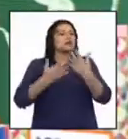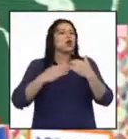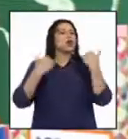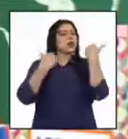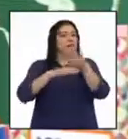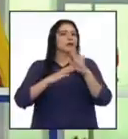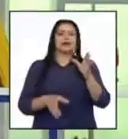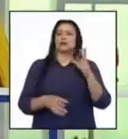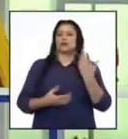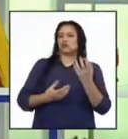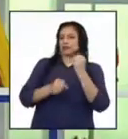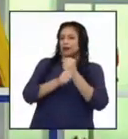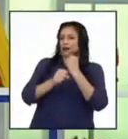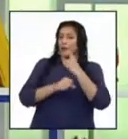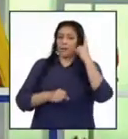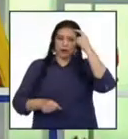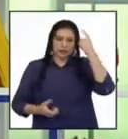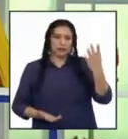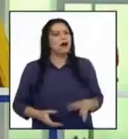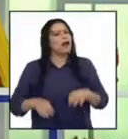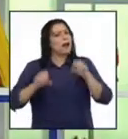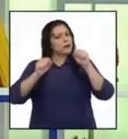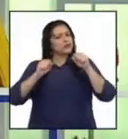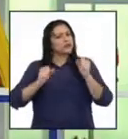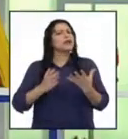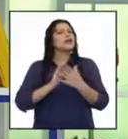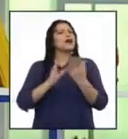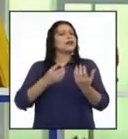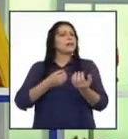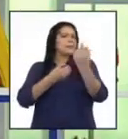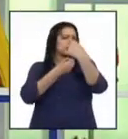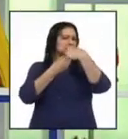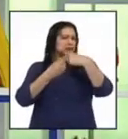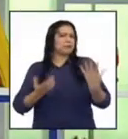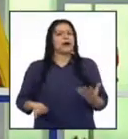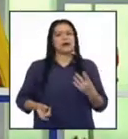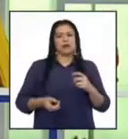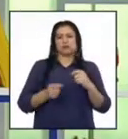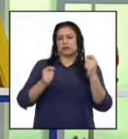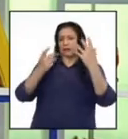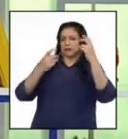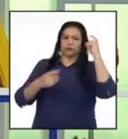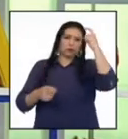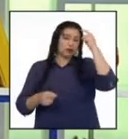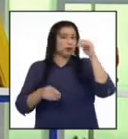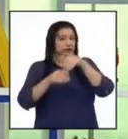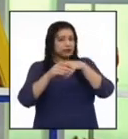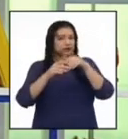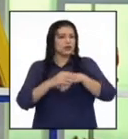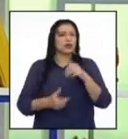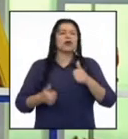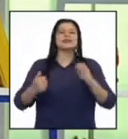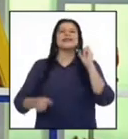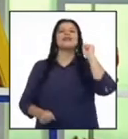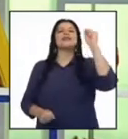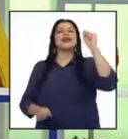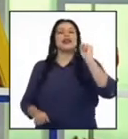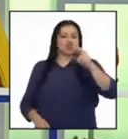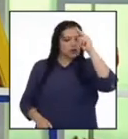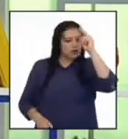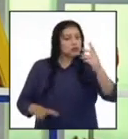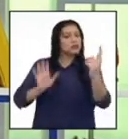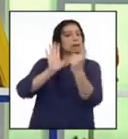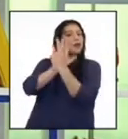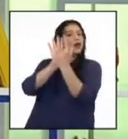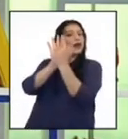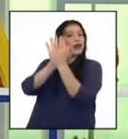su ejercicio político. La capacidad de las mujeres de participar en un evento político como las elecciones tiene que ver con nuestros derechos reconocidos por